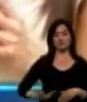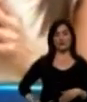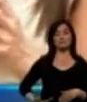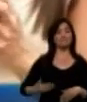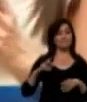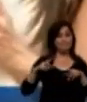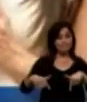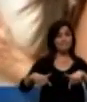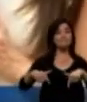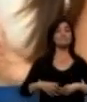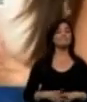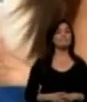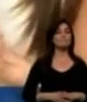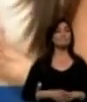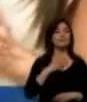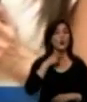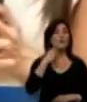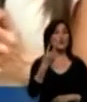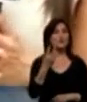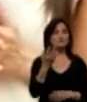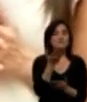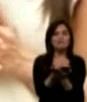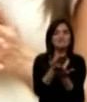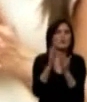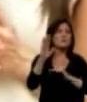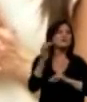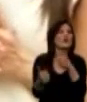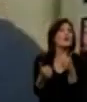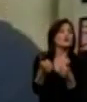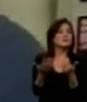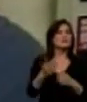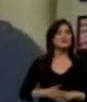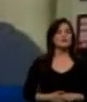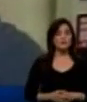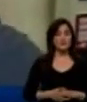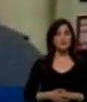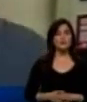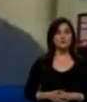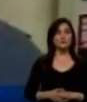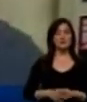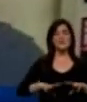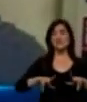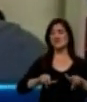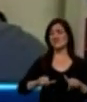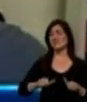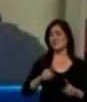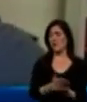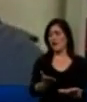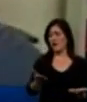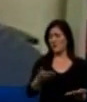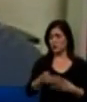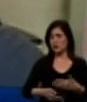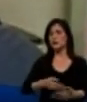Lenín Moreno de su propia voz. ¿Cuáles son las promesas que tienen para ellos? En primero se manejen sin corrupción, ¿no? Y que siga